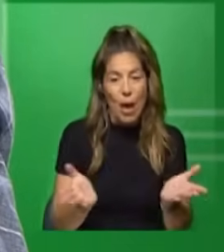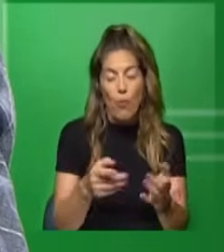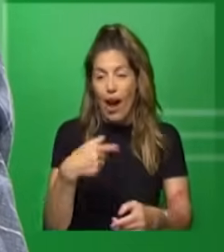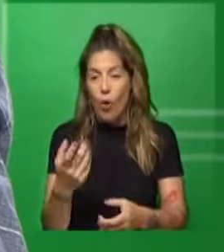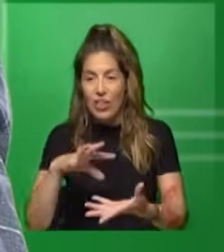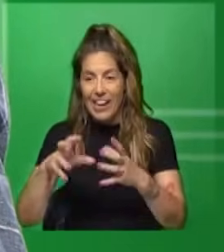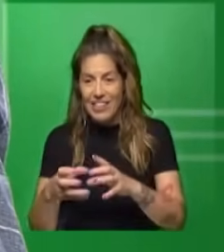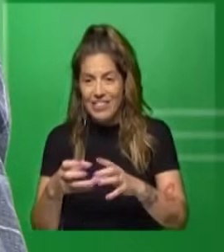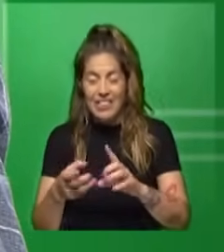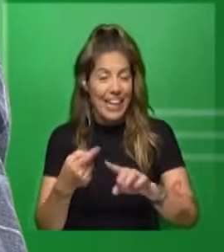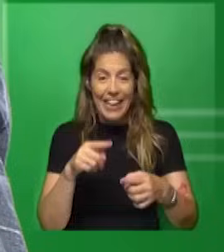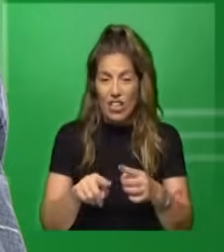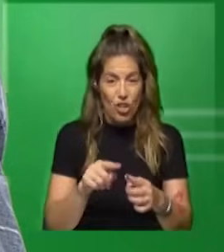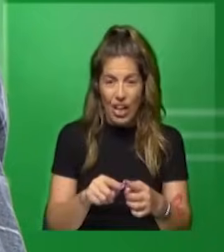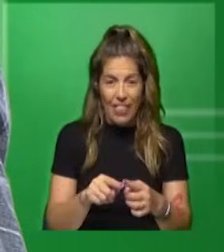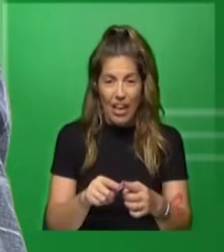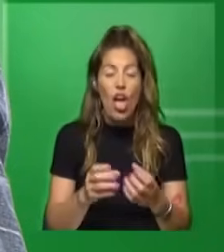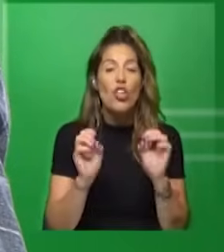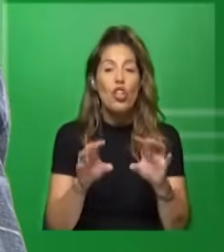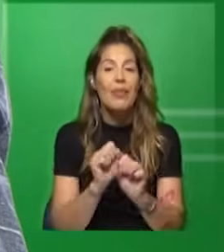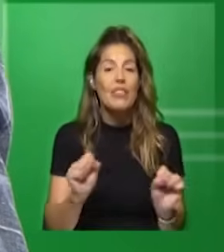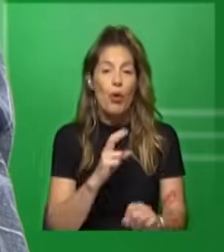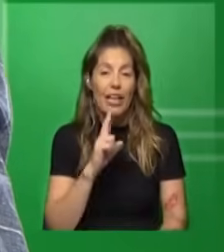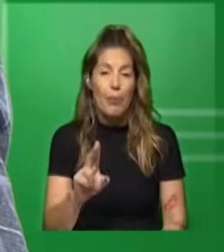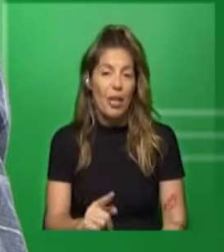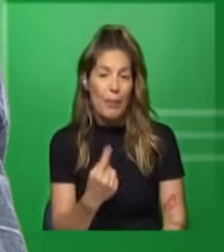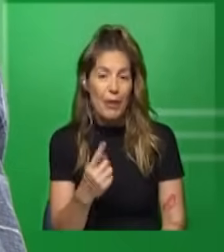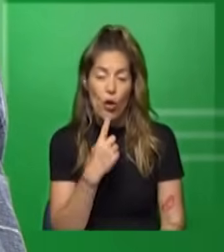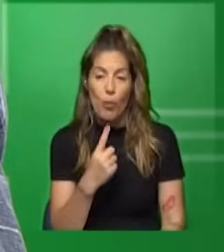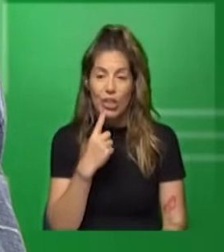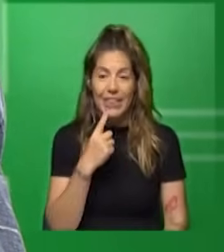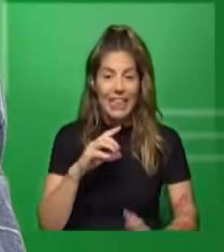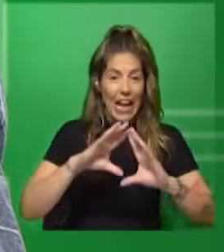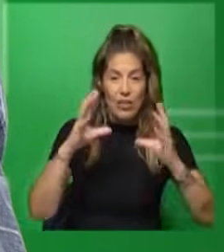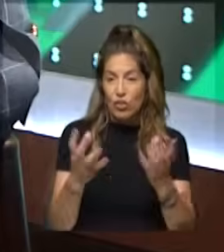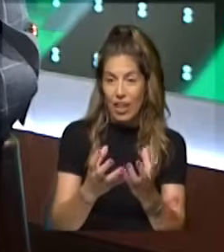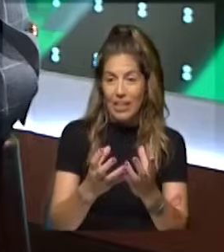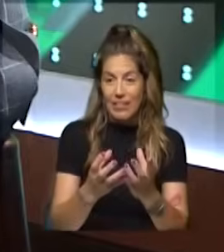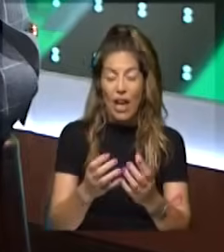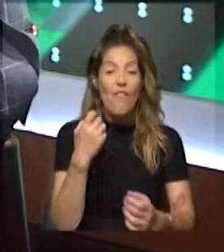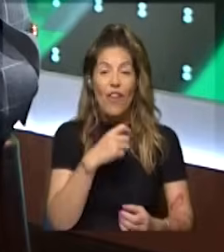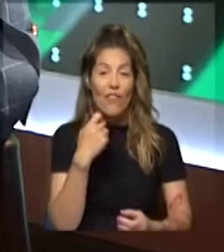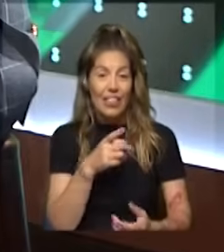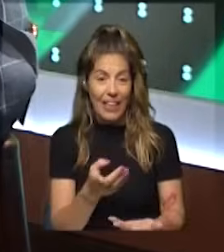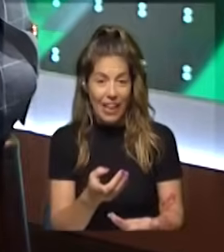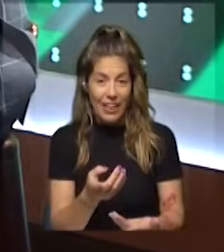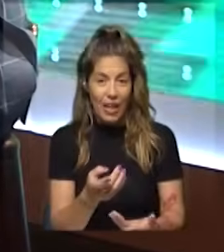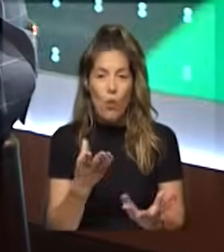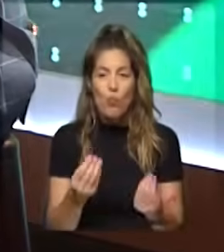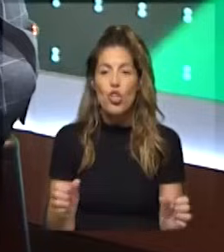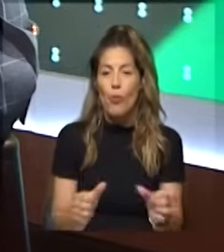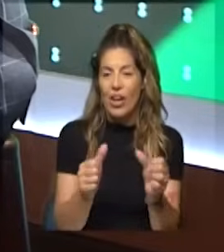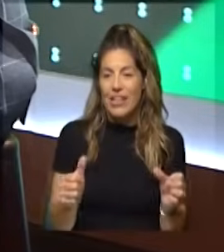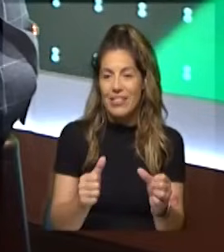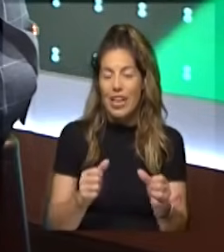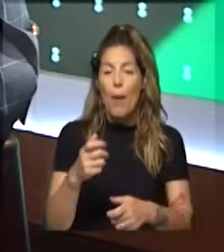y tienen mucho que ver. Solo se le puede responder, primero, con políticas globales que va a faltar, todavía hay mucho por hacer